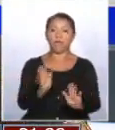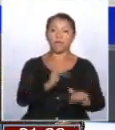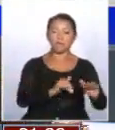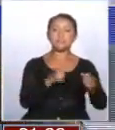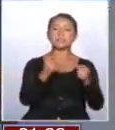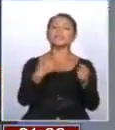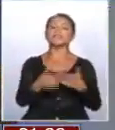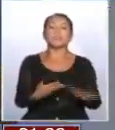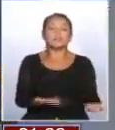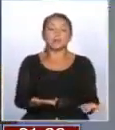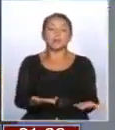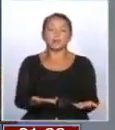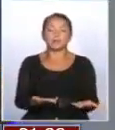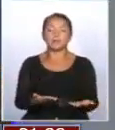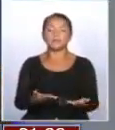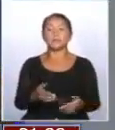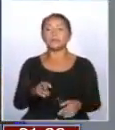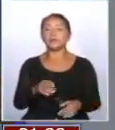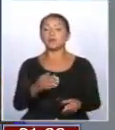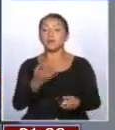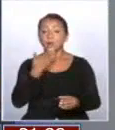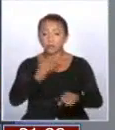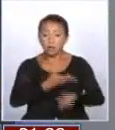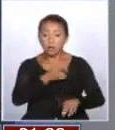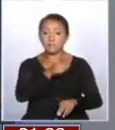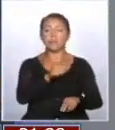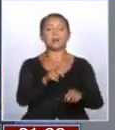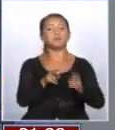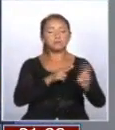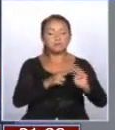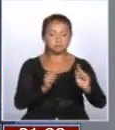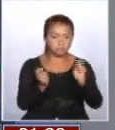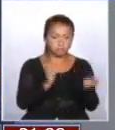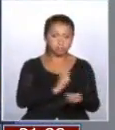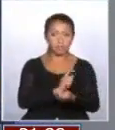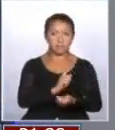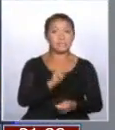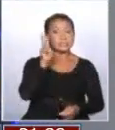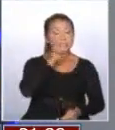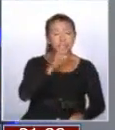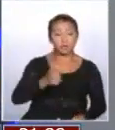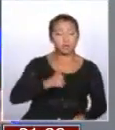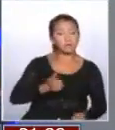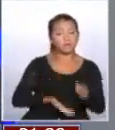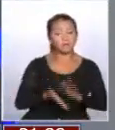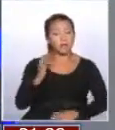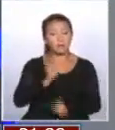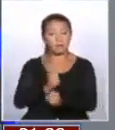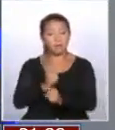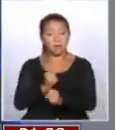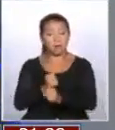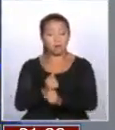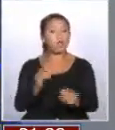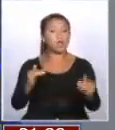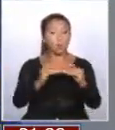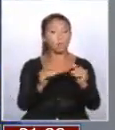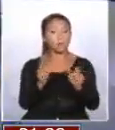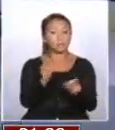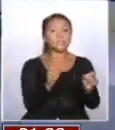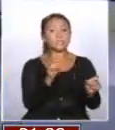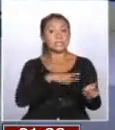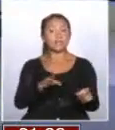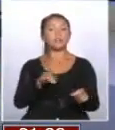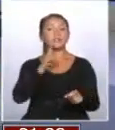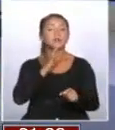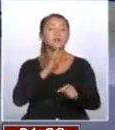el que cuando eso ocurra, para algunas oportunidades. Cuando eso ocurra ya está regulado y aquel que no va a su trabajo como cualquier chileno y no se